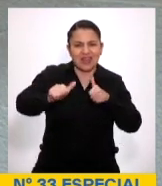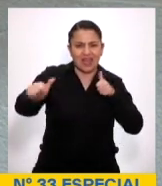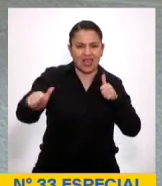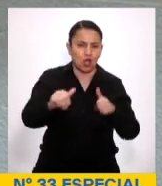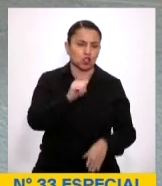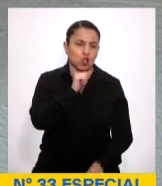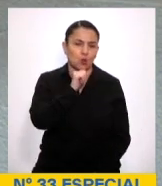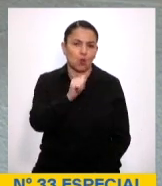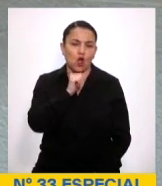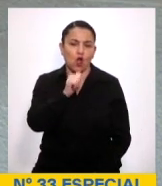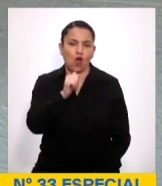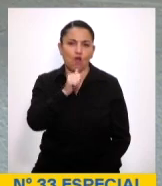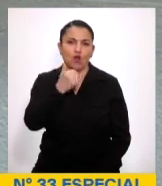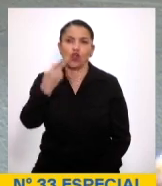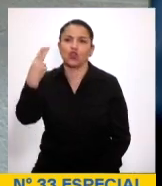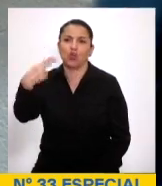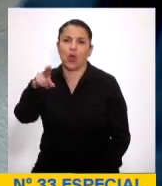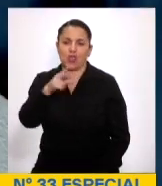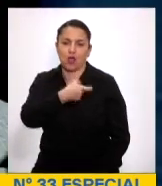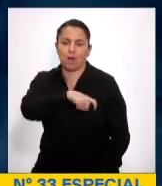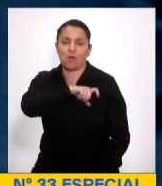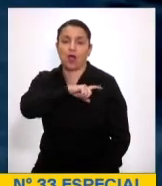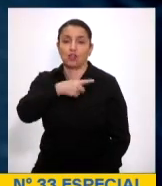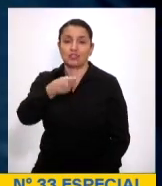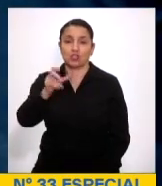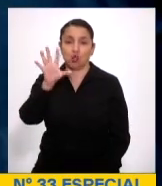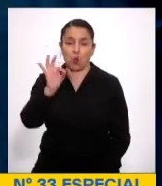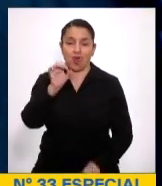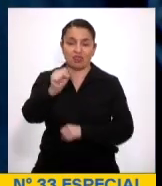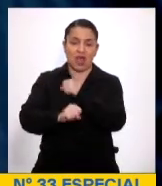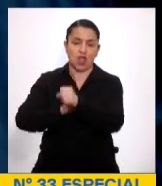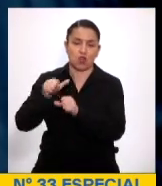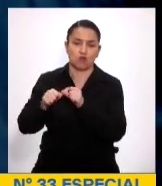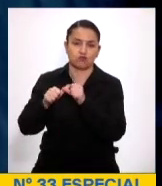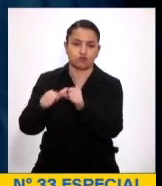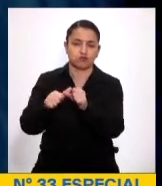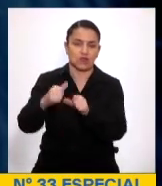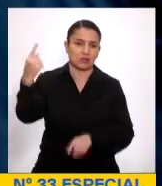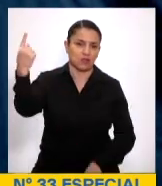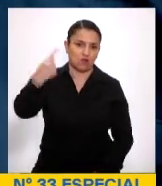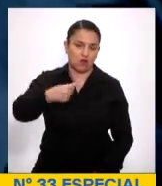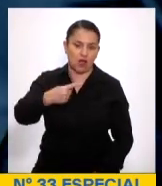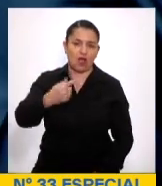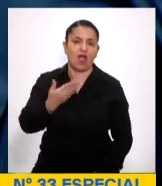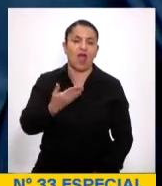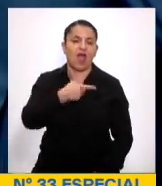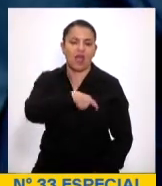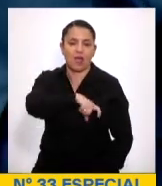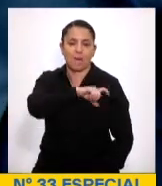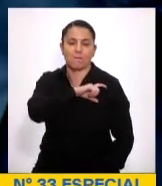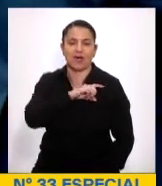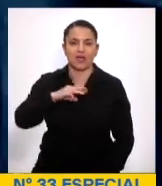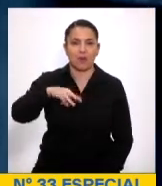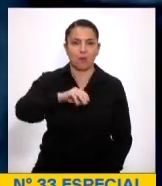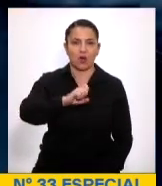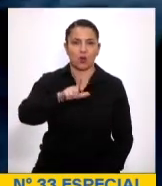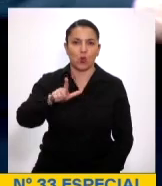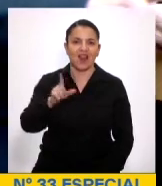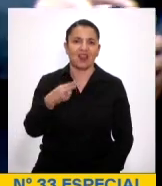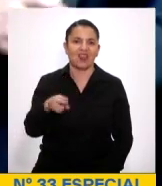250 años de vida colonial el entusiasmo de Valdivia sería matizado por Manuel de salas en